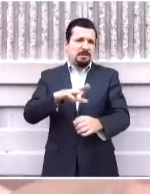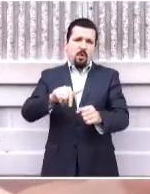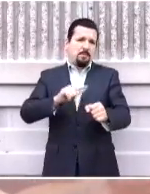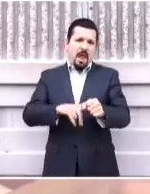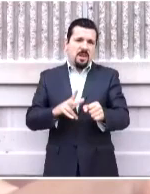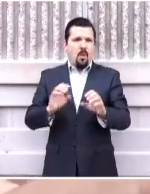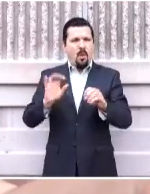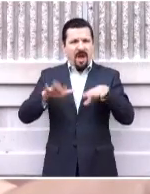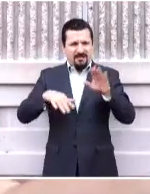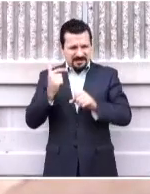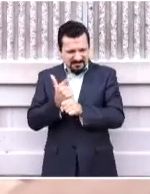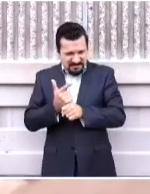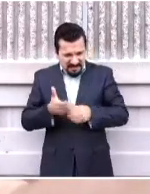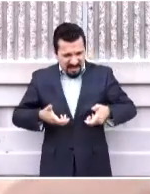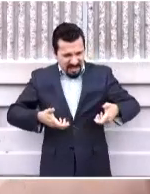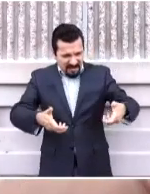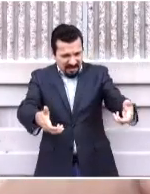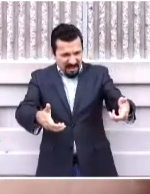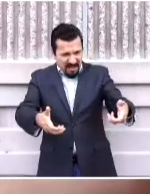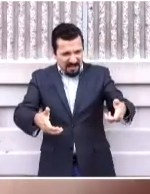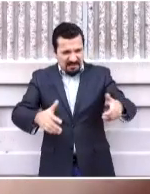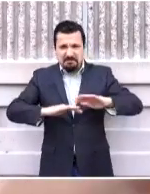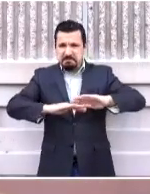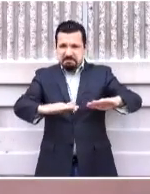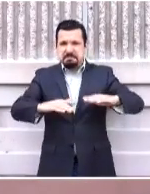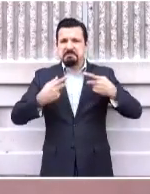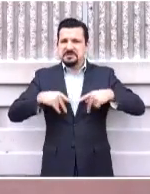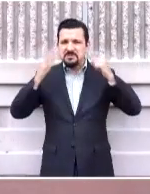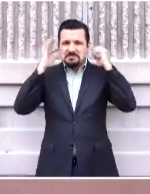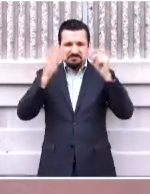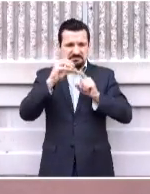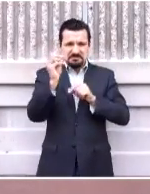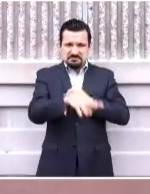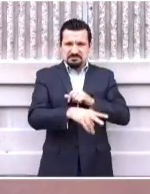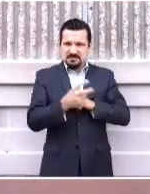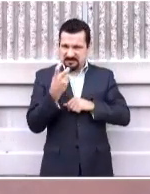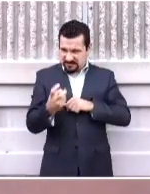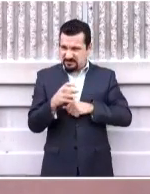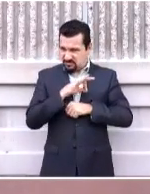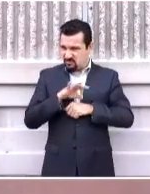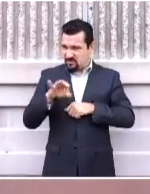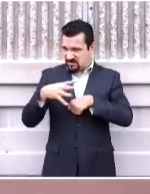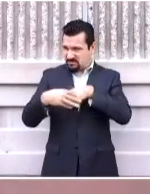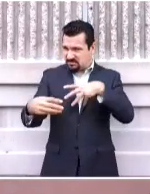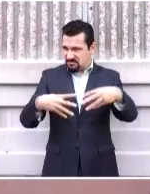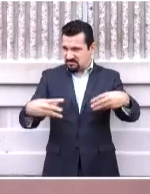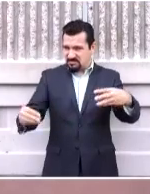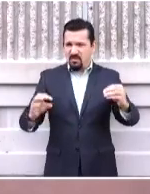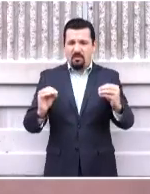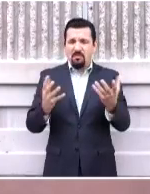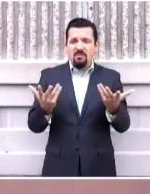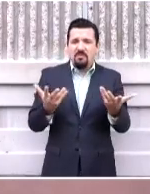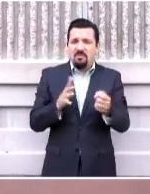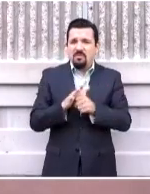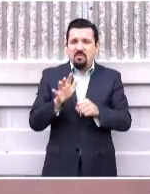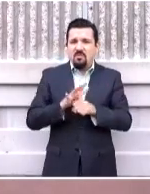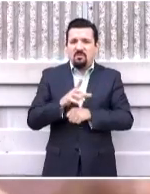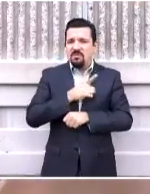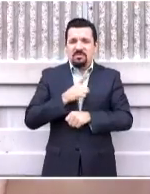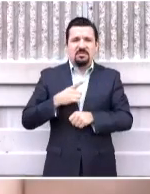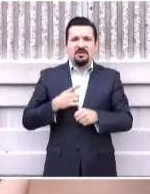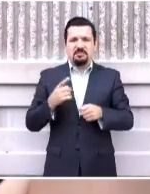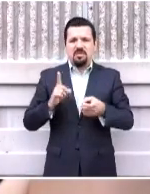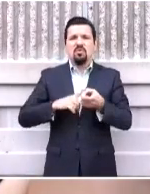que hasta en la vía pública hay tirado sobre la banqueta. ¿Eso representa un foco de contaminación o cuál sería la medida?